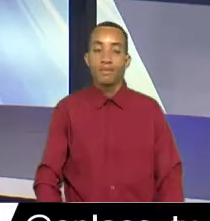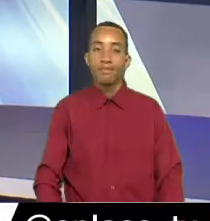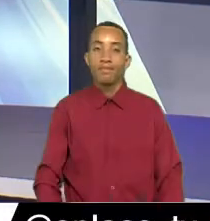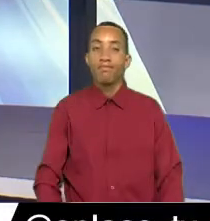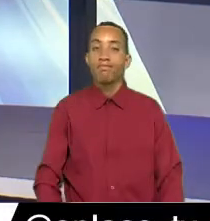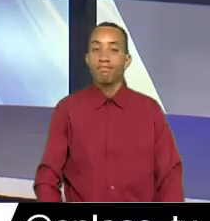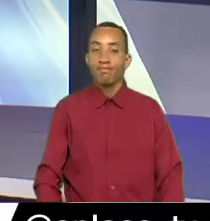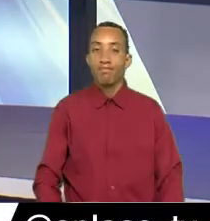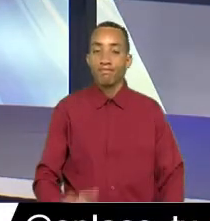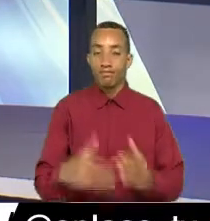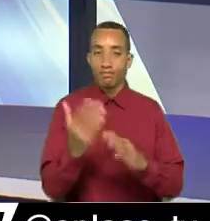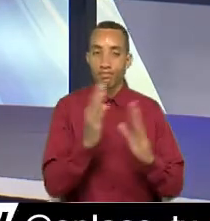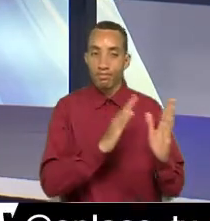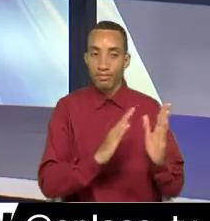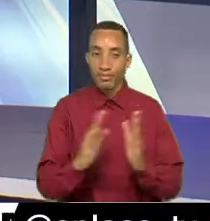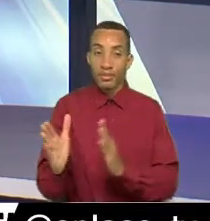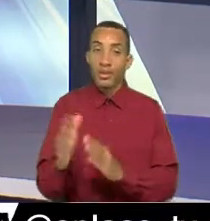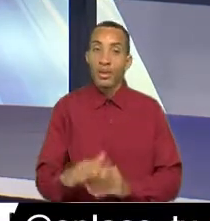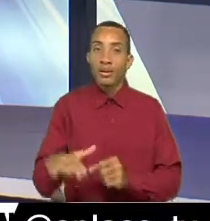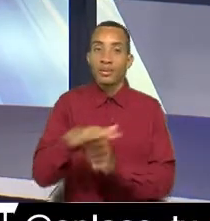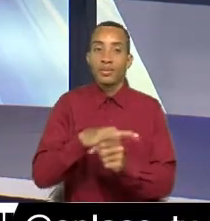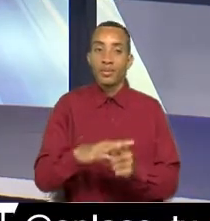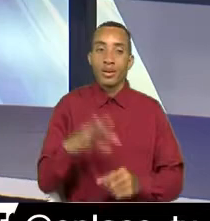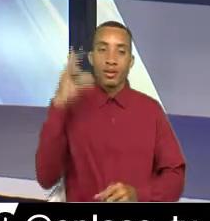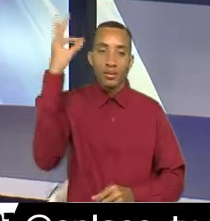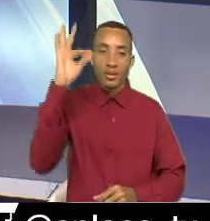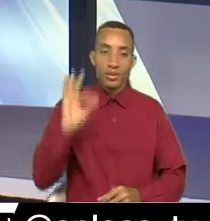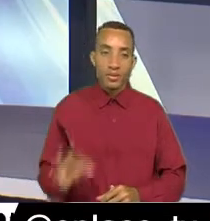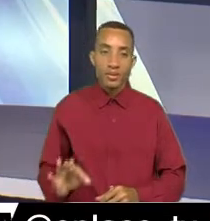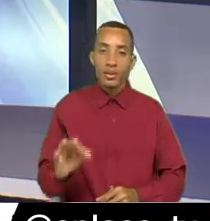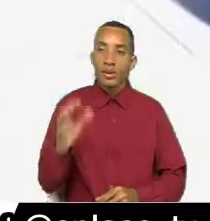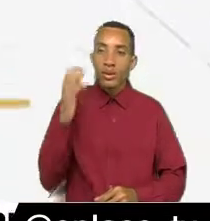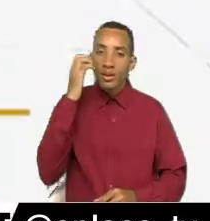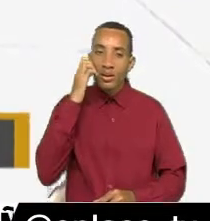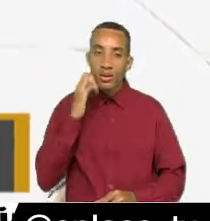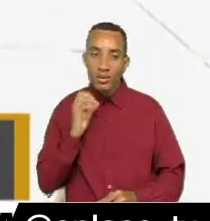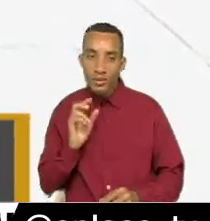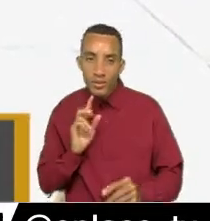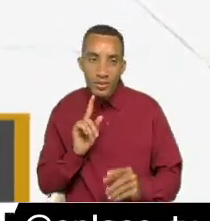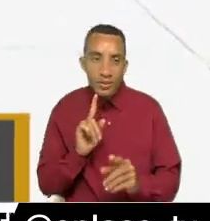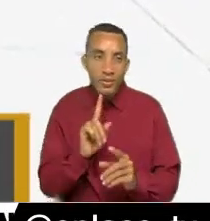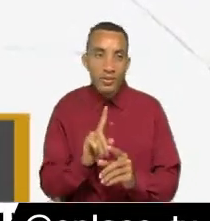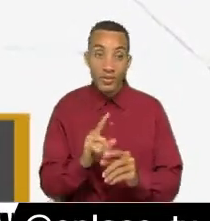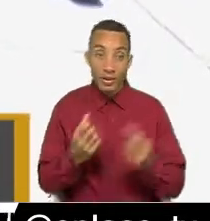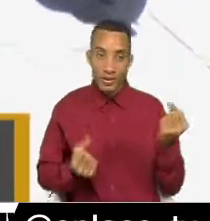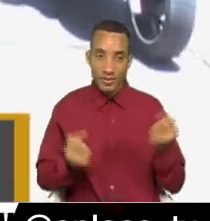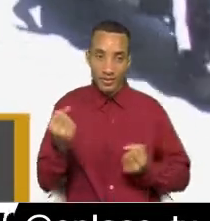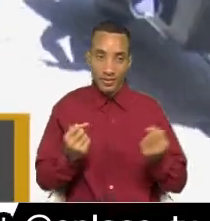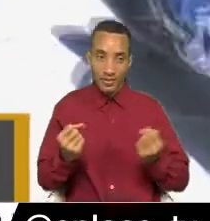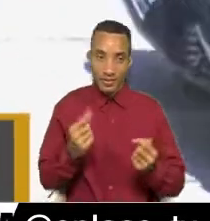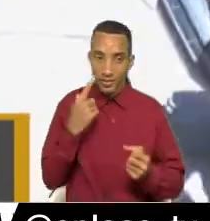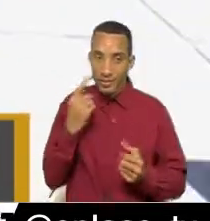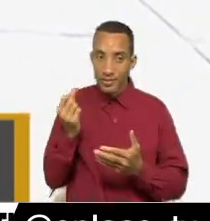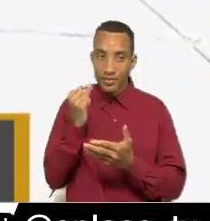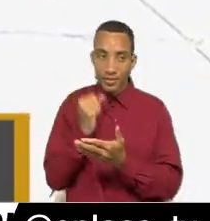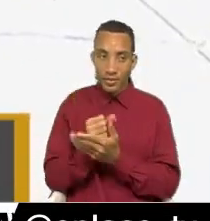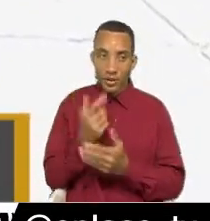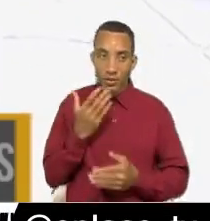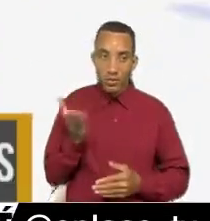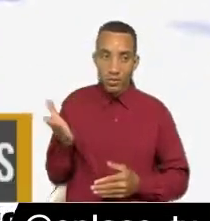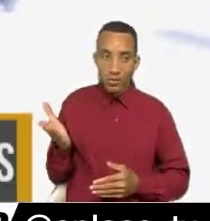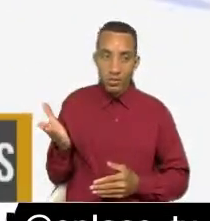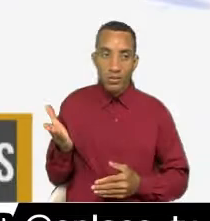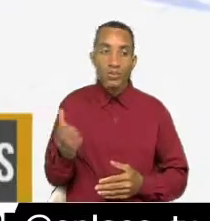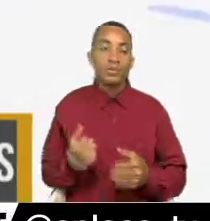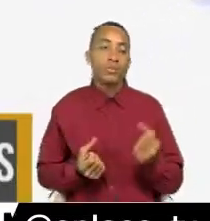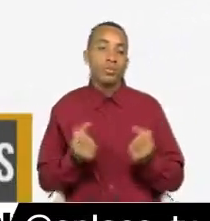17 millones de pesos que acababa de sacar de una entidad bancaria. En ese automóvil de placas HDN-426 se